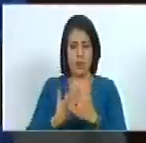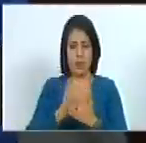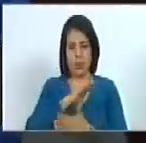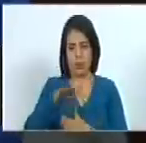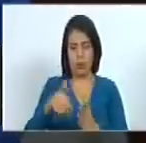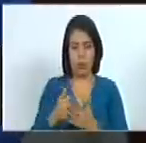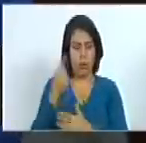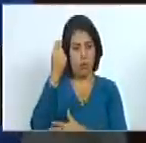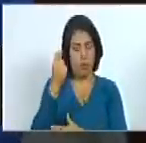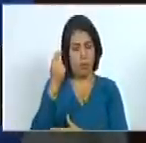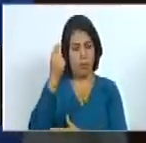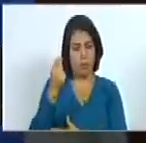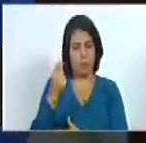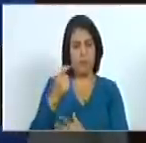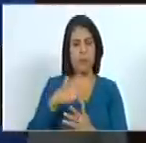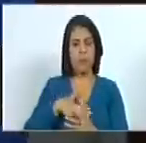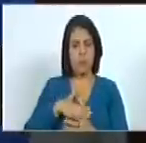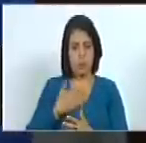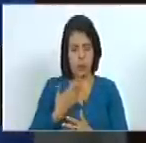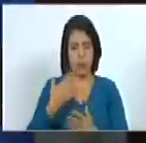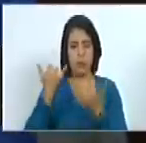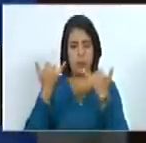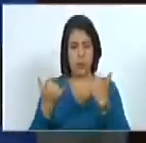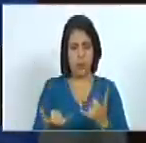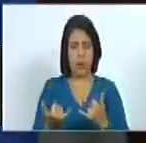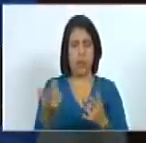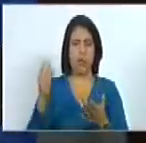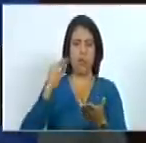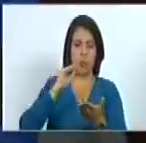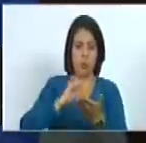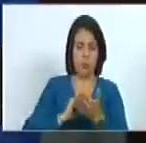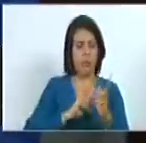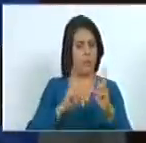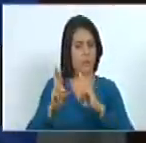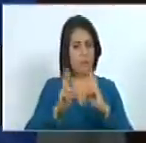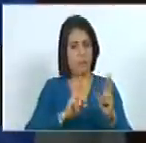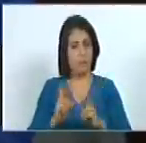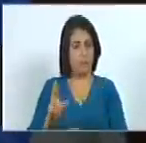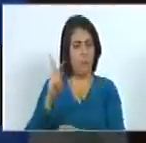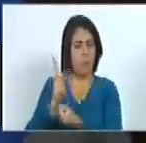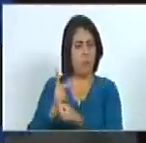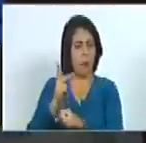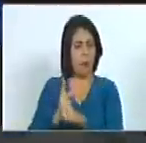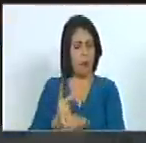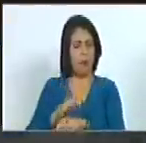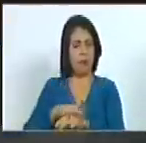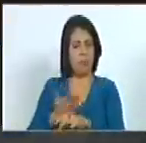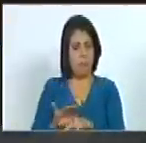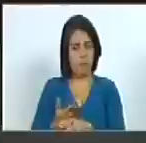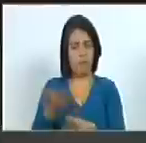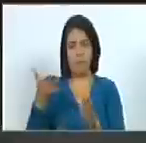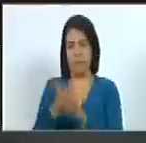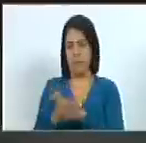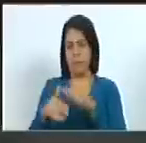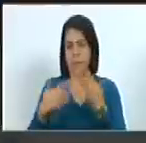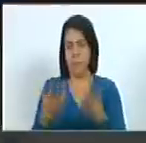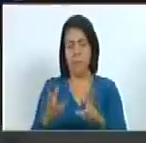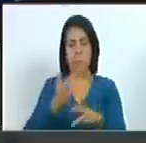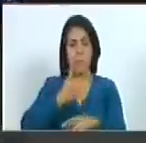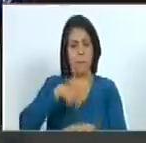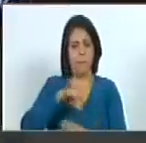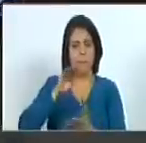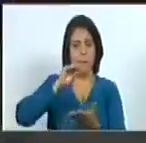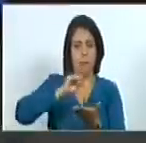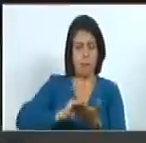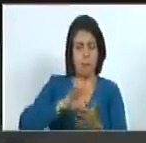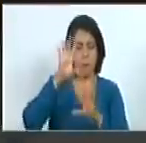del Parlamento de que podamos de una vez retomar las relaciones con Paraguay, que eso va a significar nuestro regreso